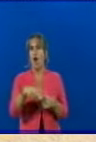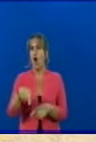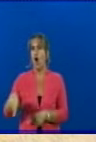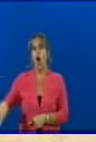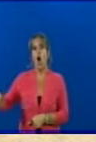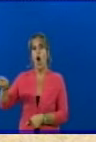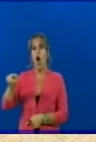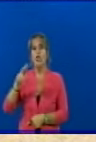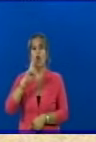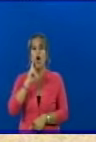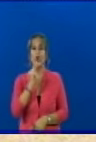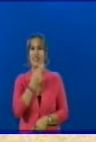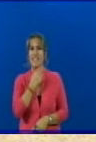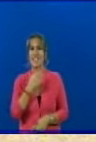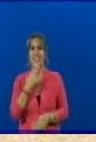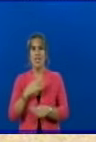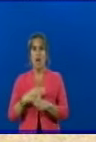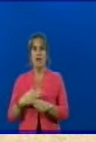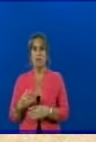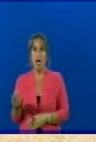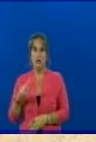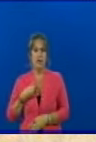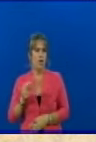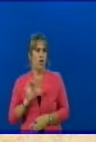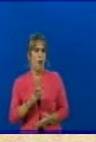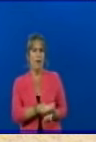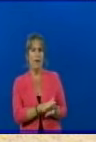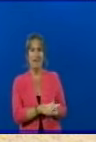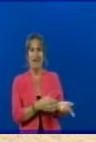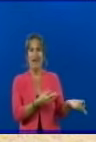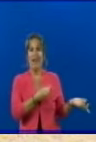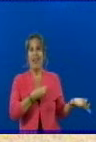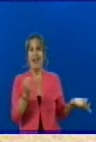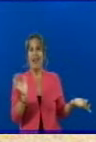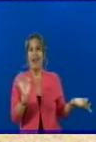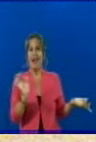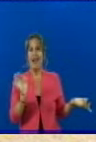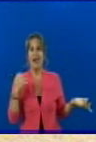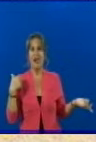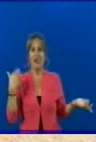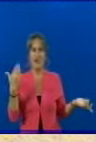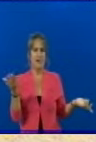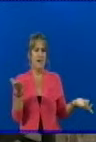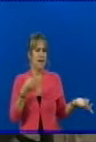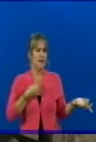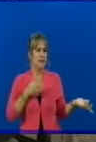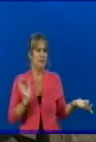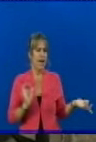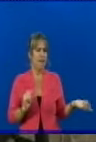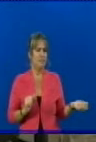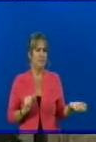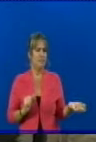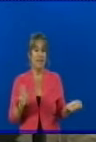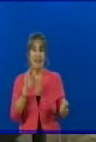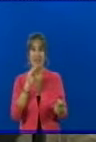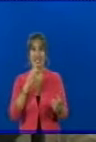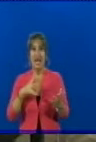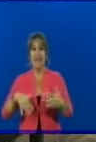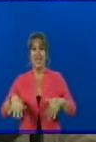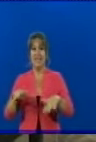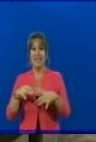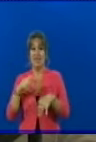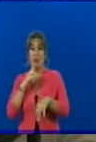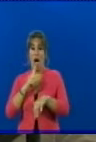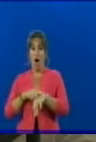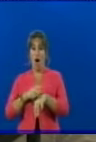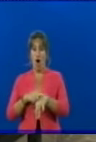aquí del Distrito 1 se dio y a nosotros nos queda pendiente ese pan que faltó ahora recientemente. Aquí es la habitación del